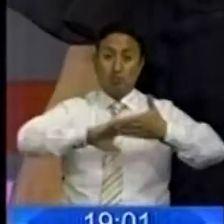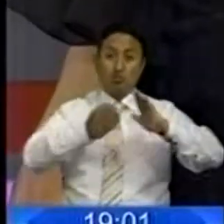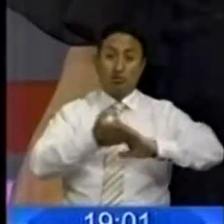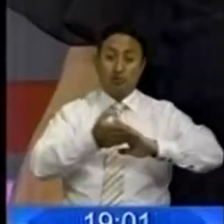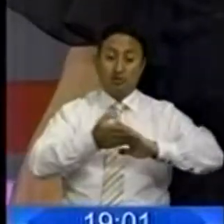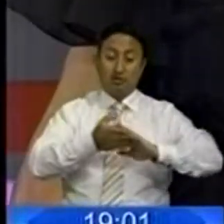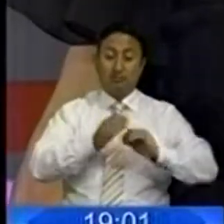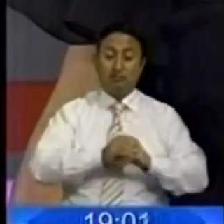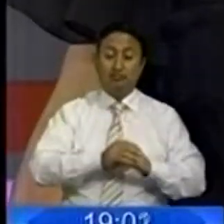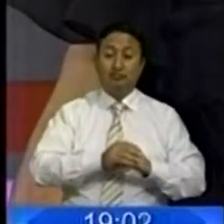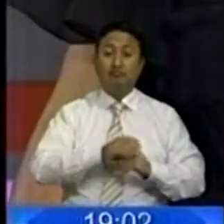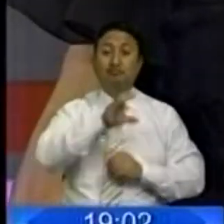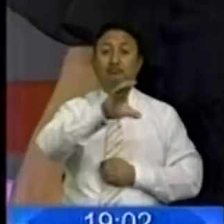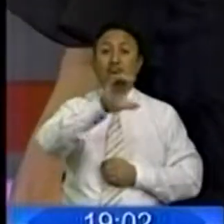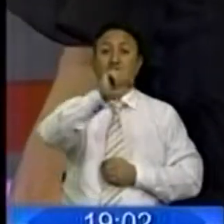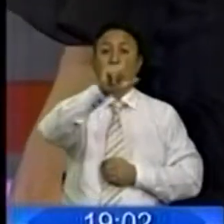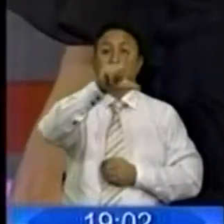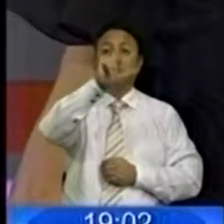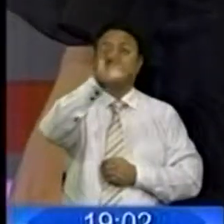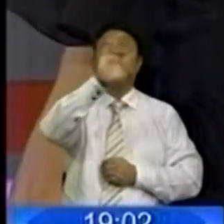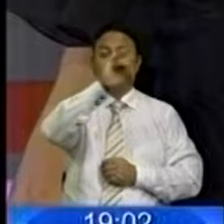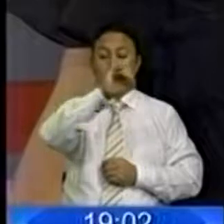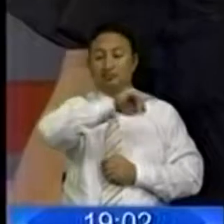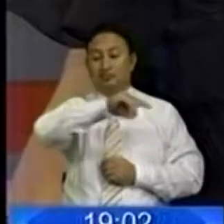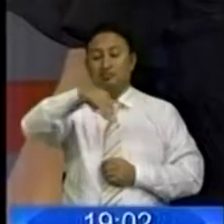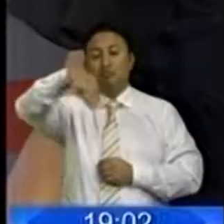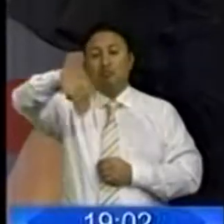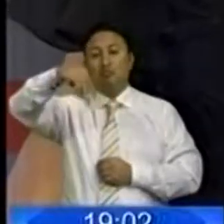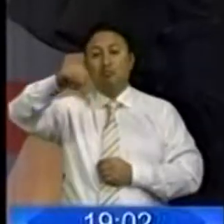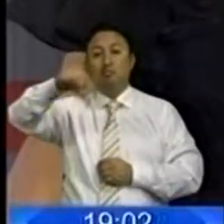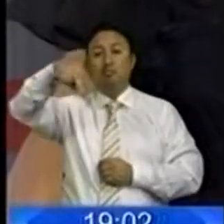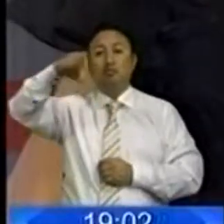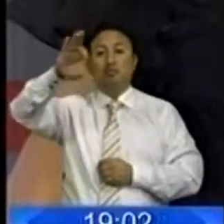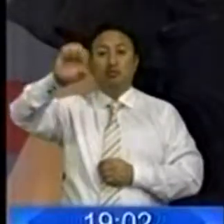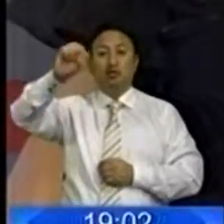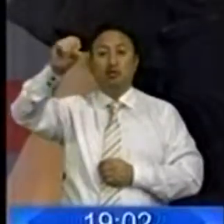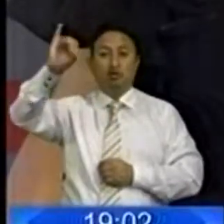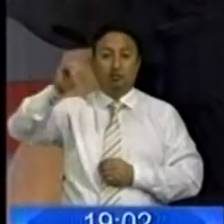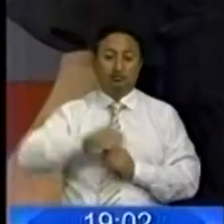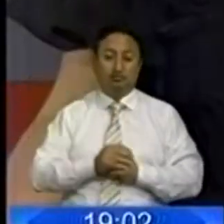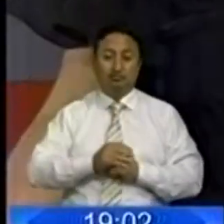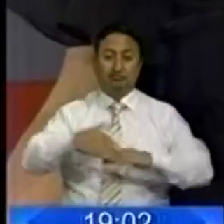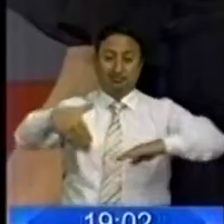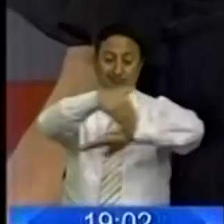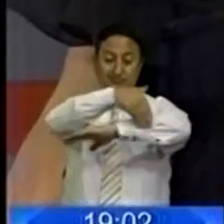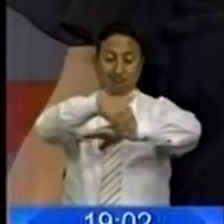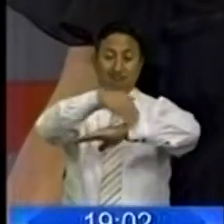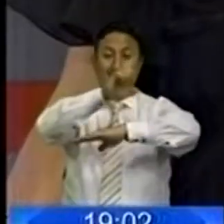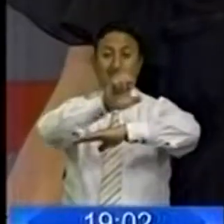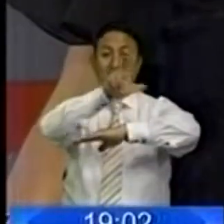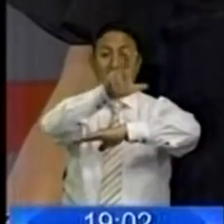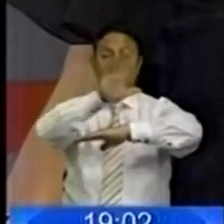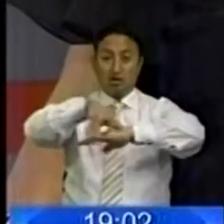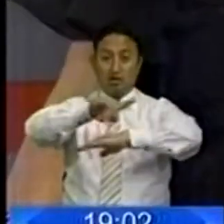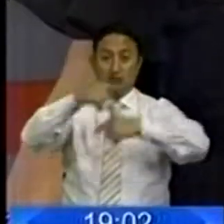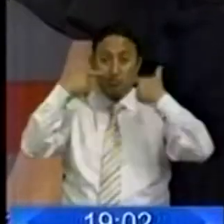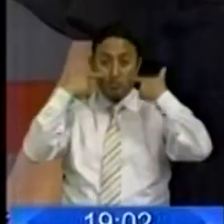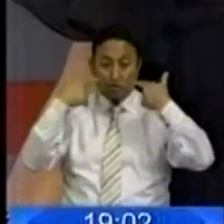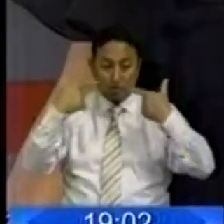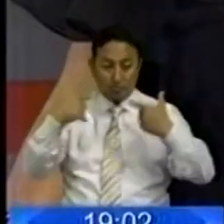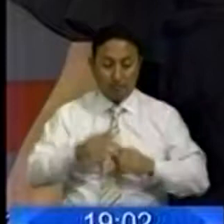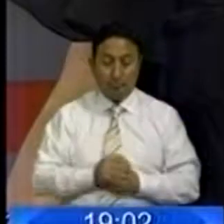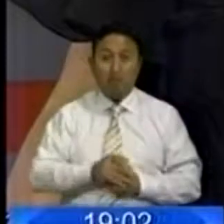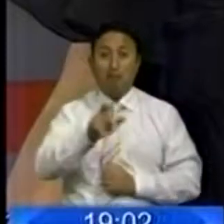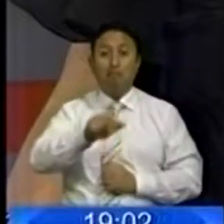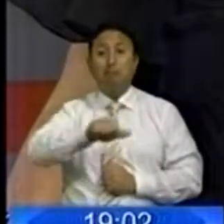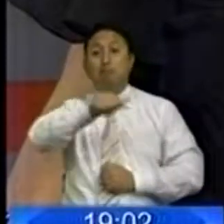de el cielito y monteolivo en toda la avenida 35 los patrullajes son constantes para evitar que los